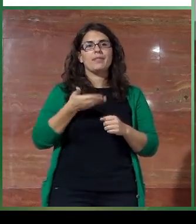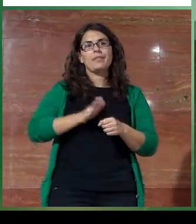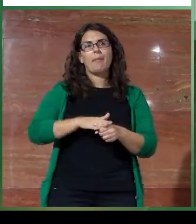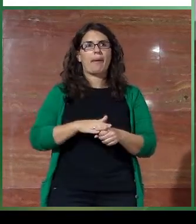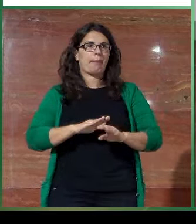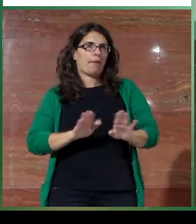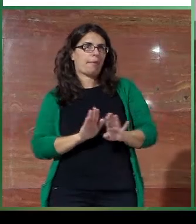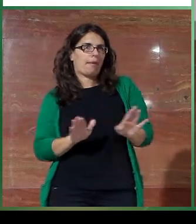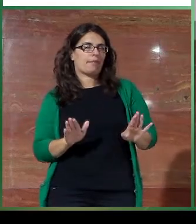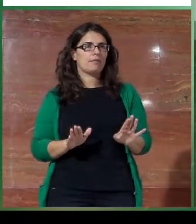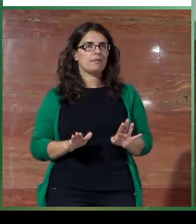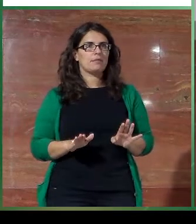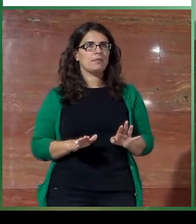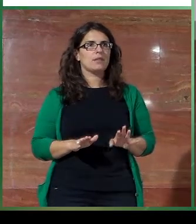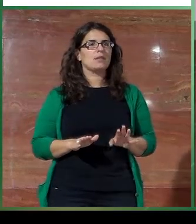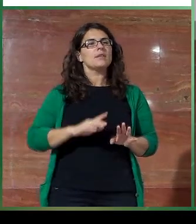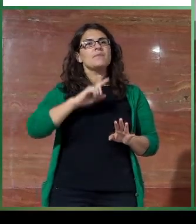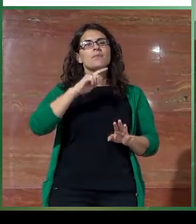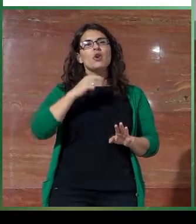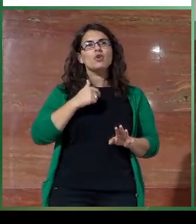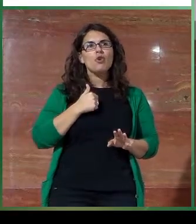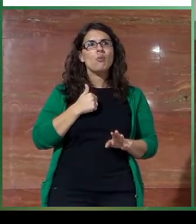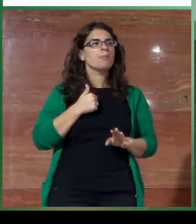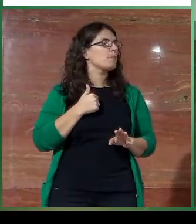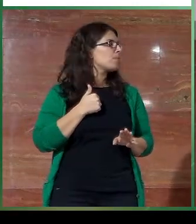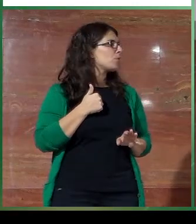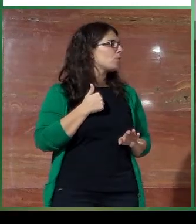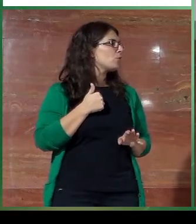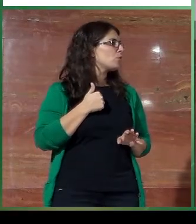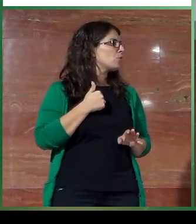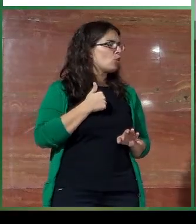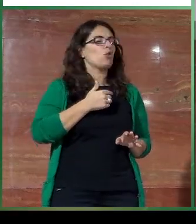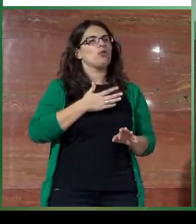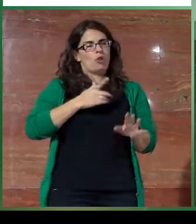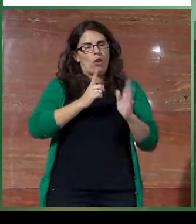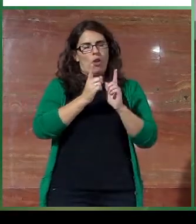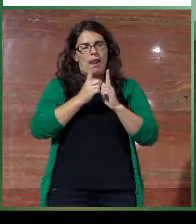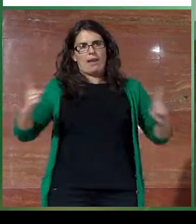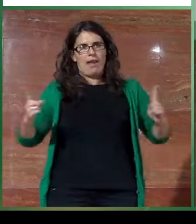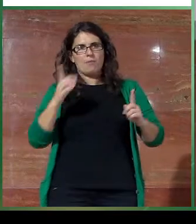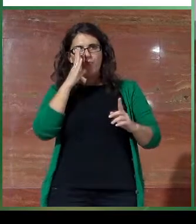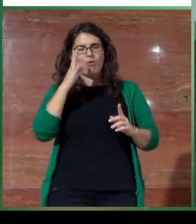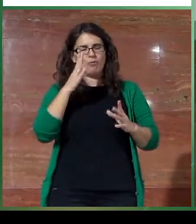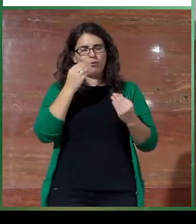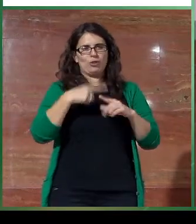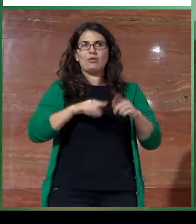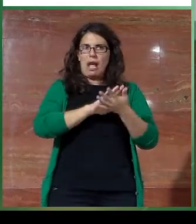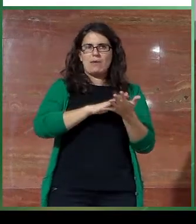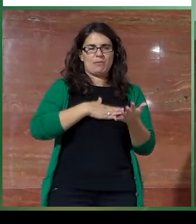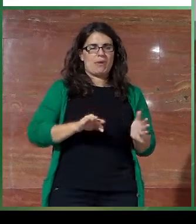parte, con lo cual, no es que quiera eso, sino que no quiero alargarme y hay mucho hablado. La segunda